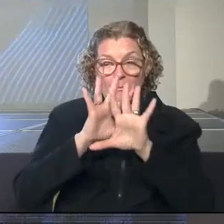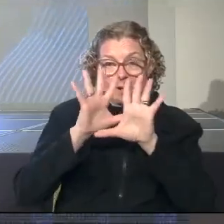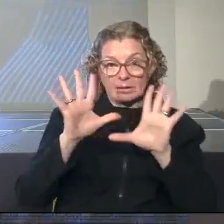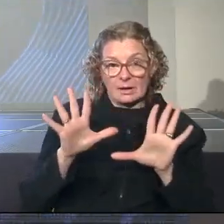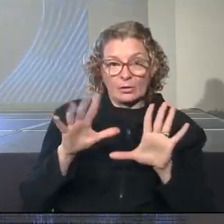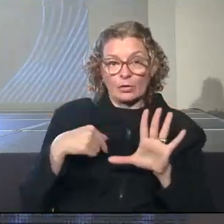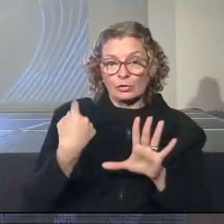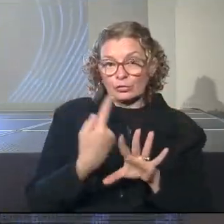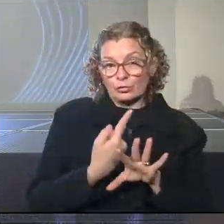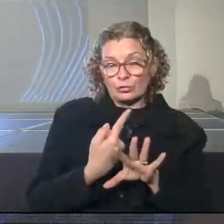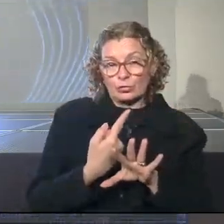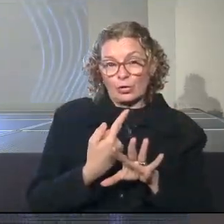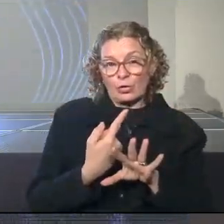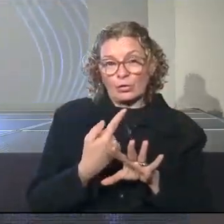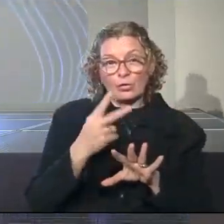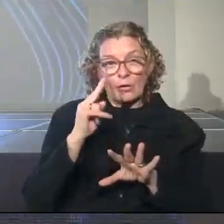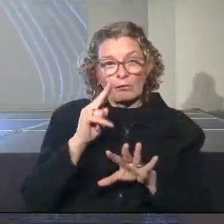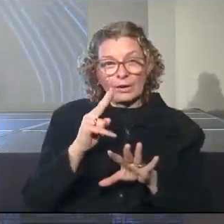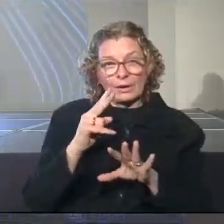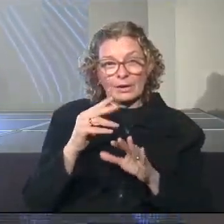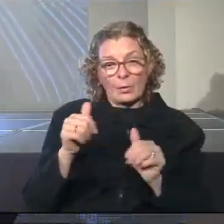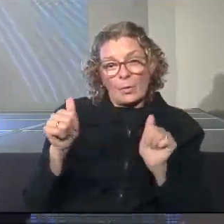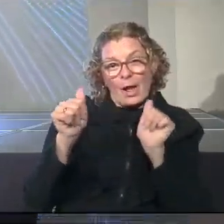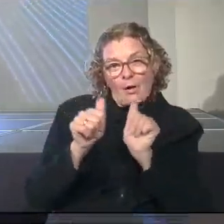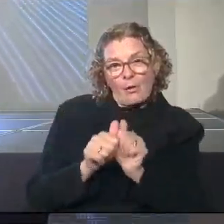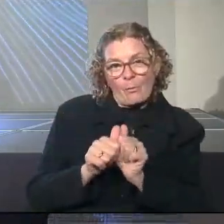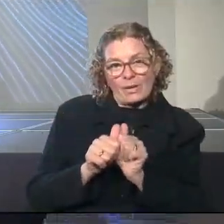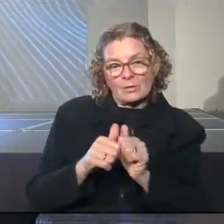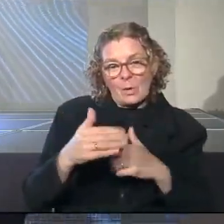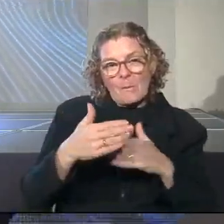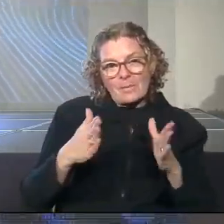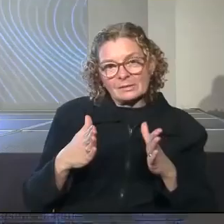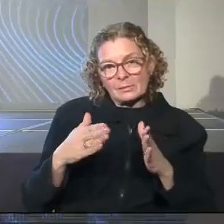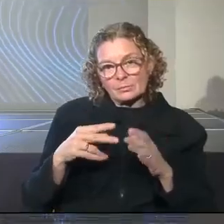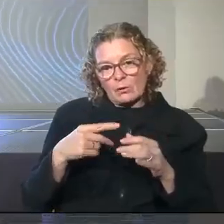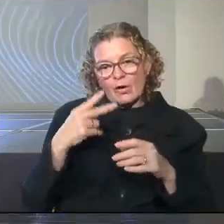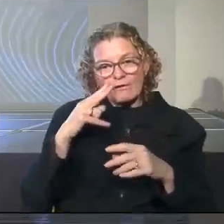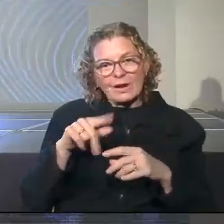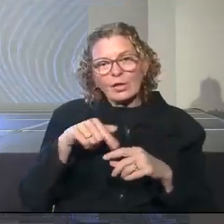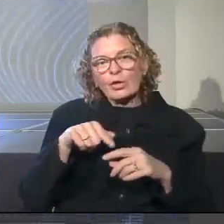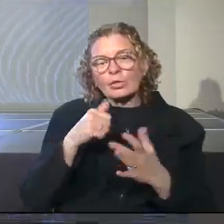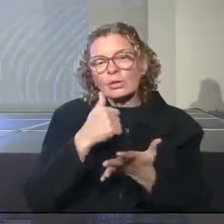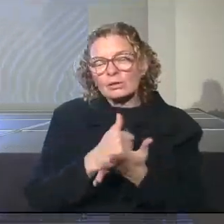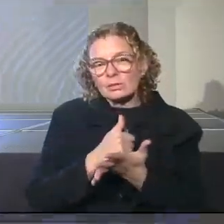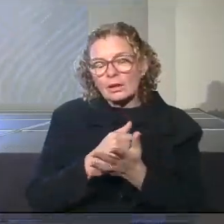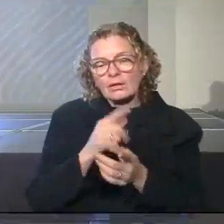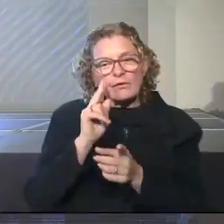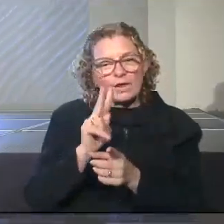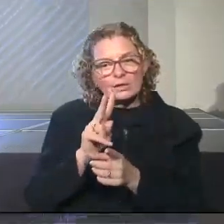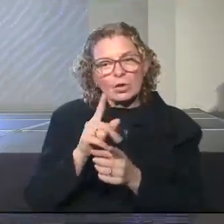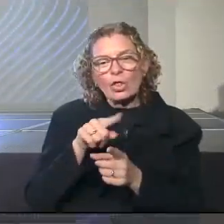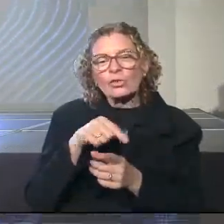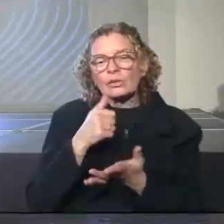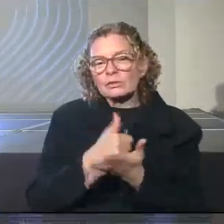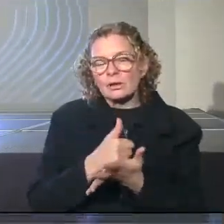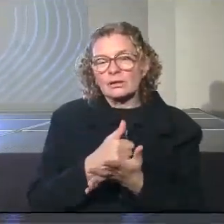porque todos tienen un tracking y un acompañamiento del paquete a lo largo de todo su trayecto y le pueden ir haciendo seguimiento. Y